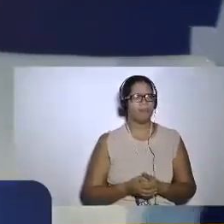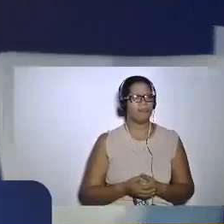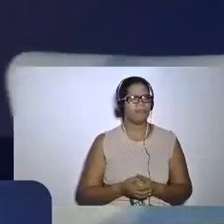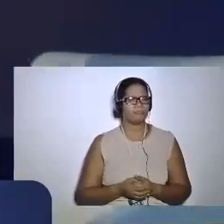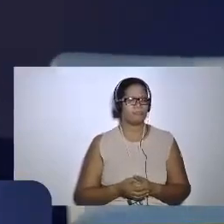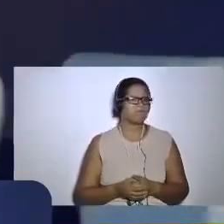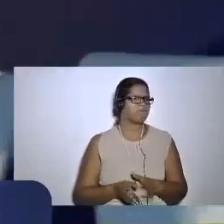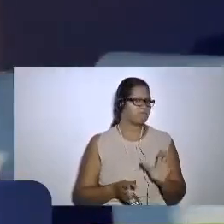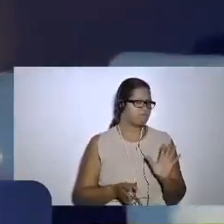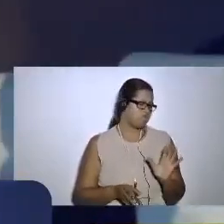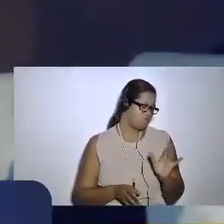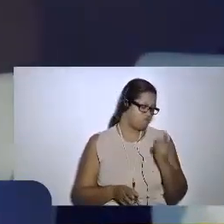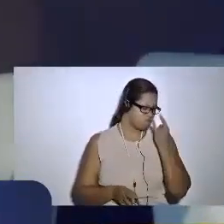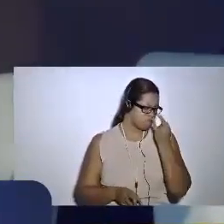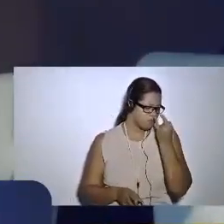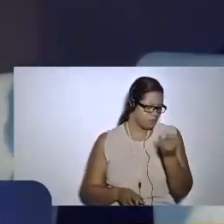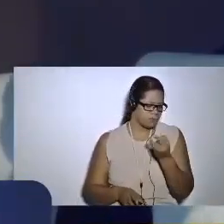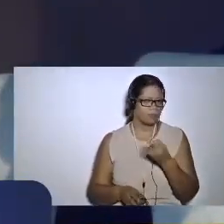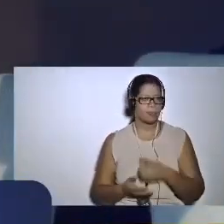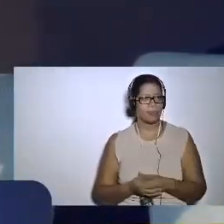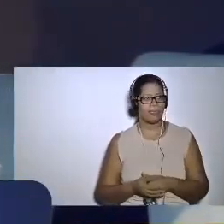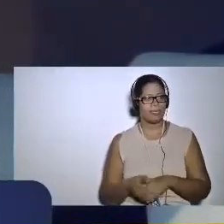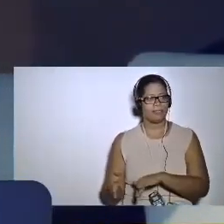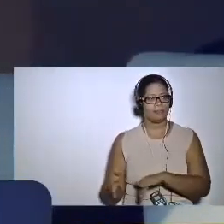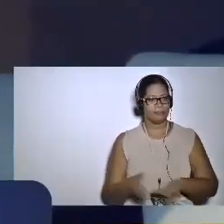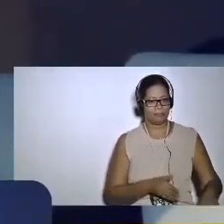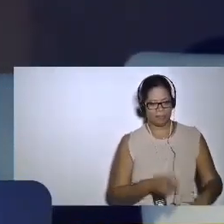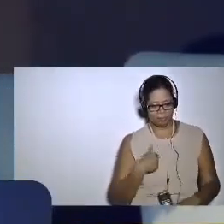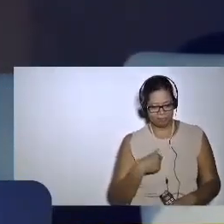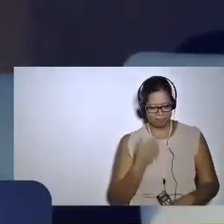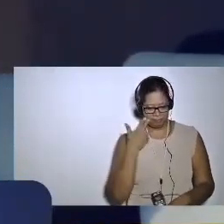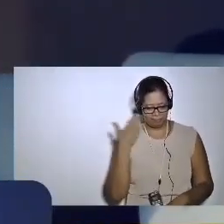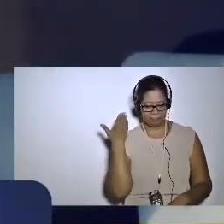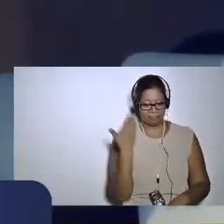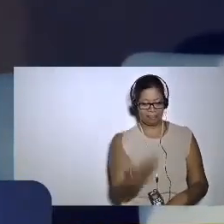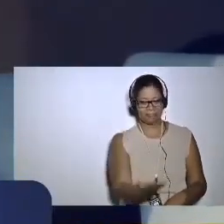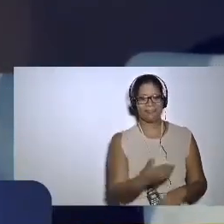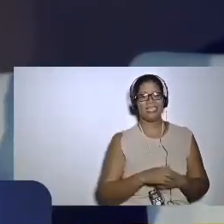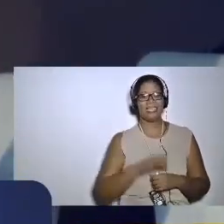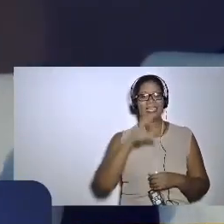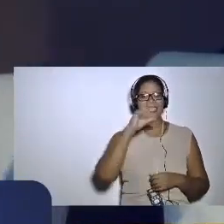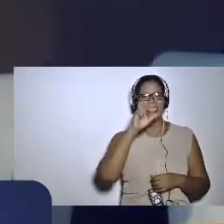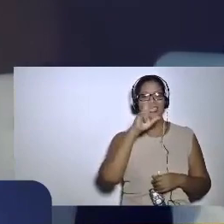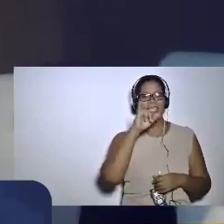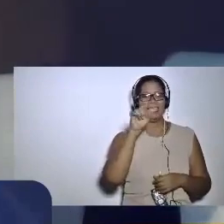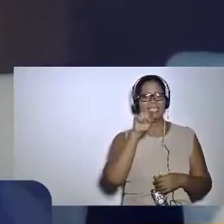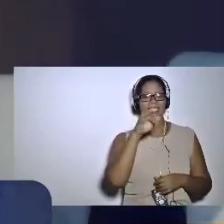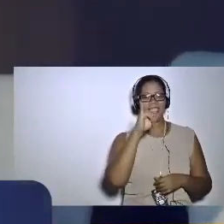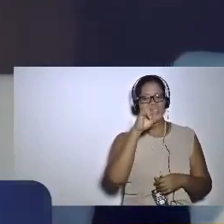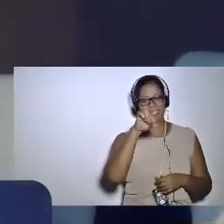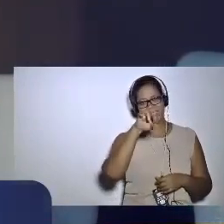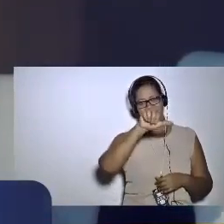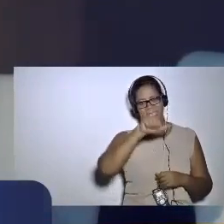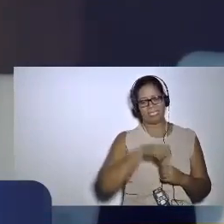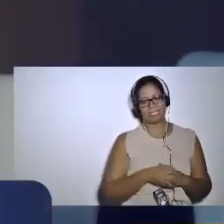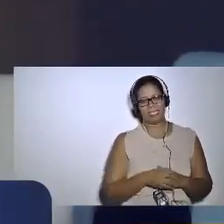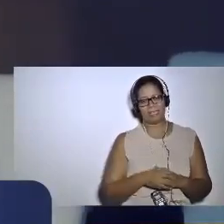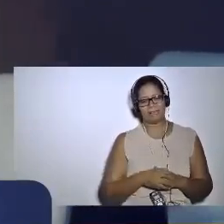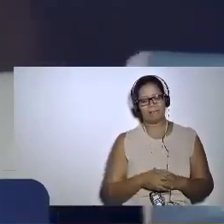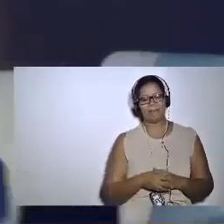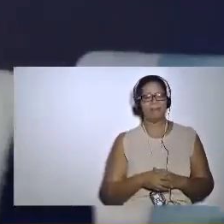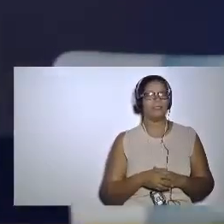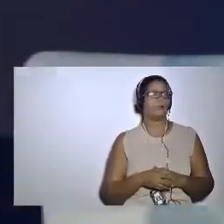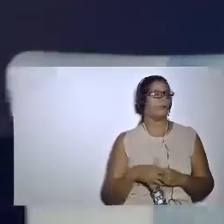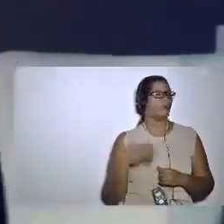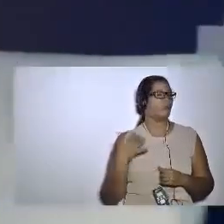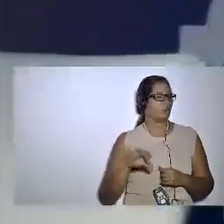Desde, bueno, Cristina, ella está aquí en la línea de frente, aquí adelante. Quiero mostrar la